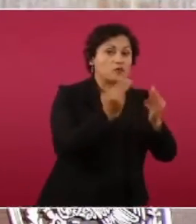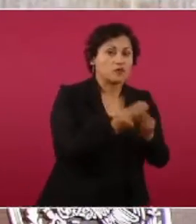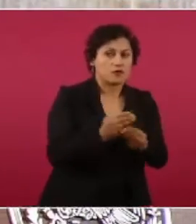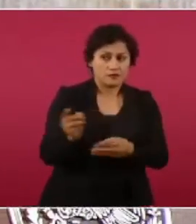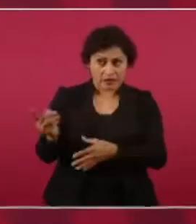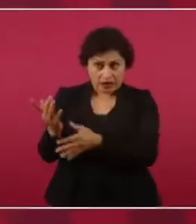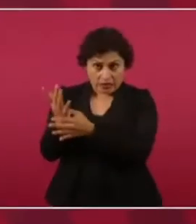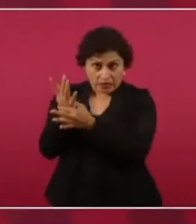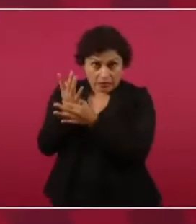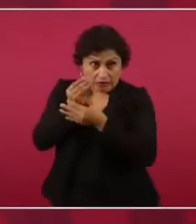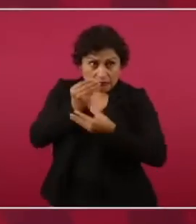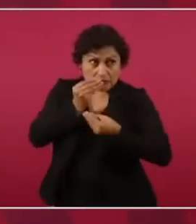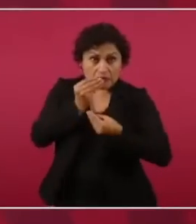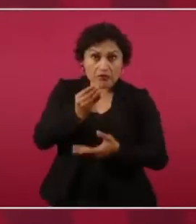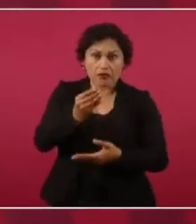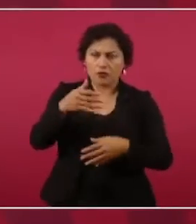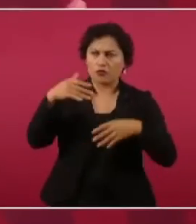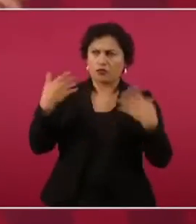gravísimo eso.